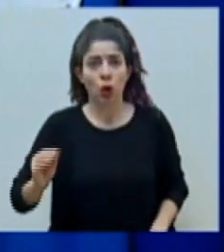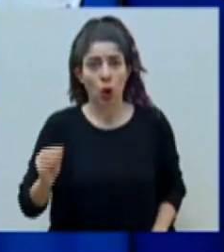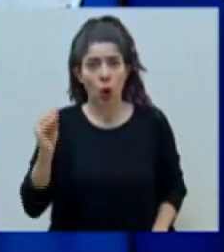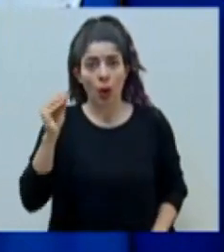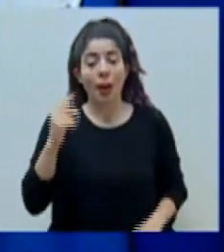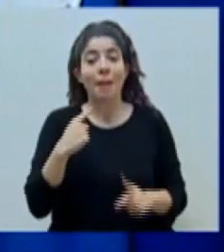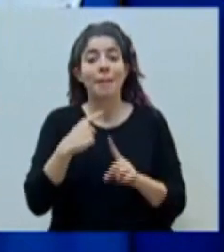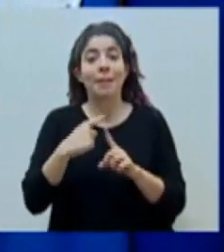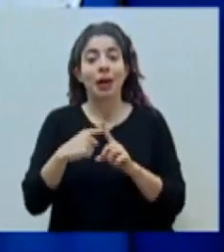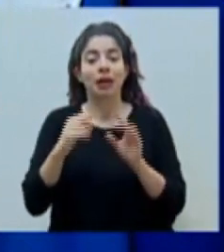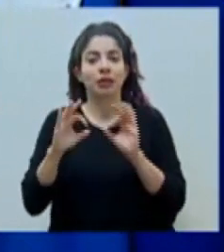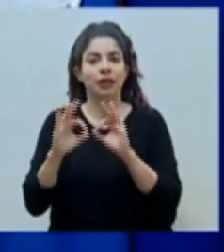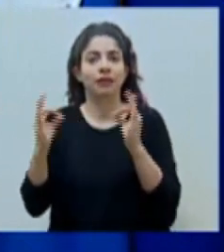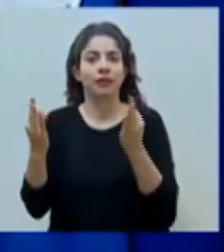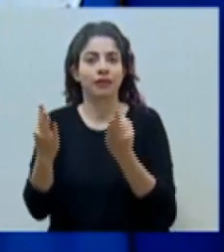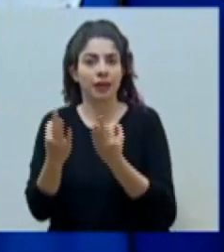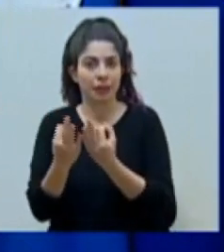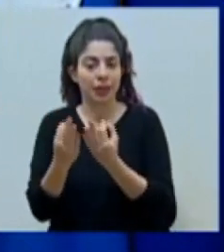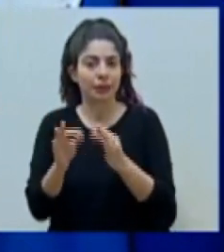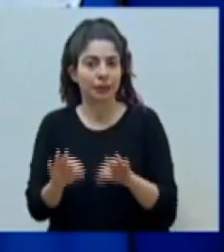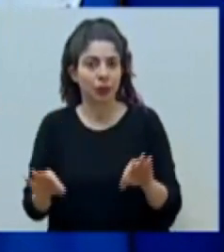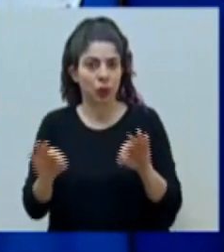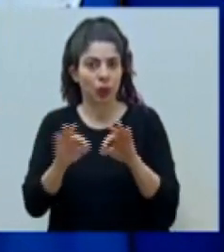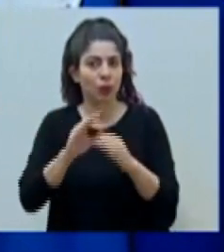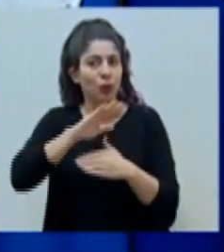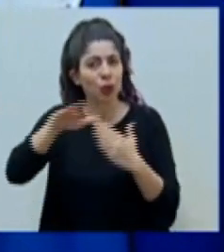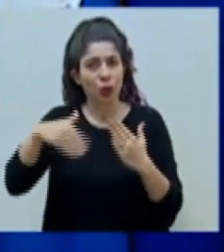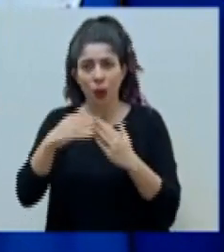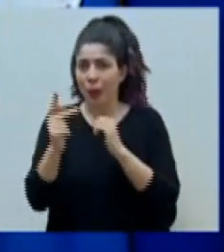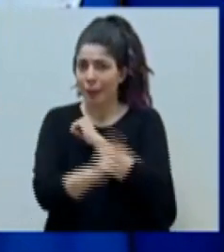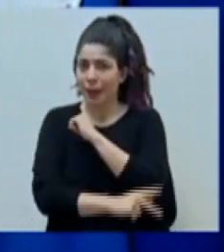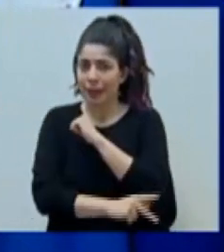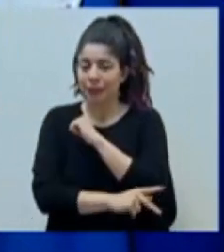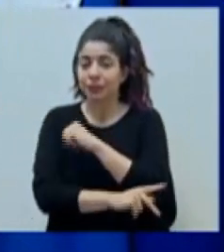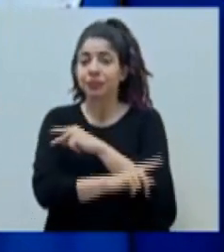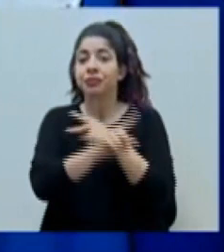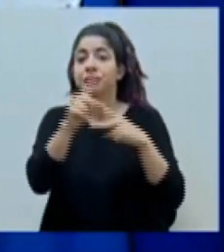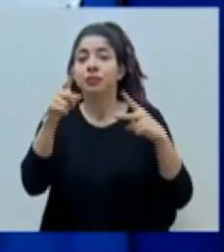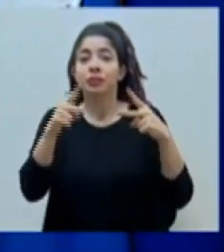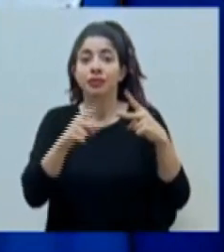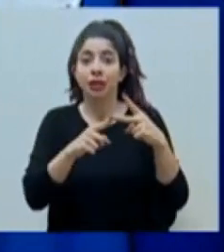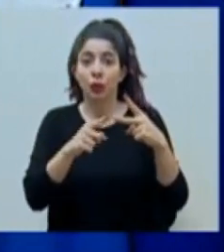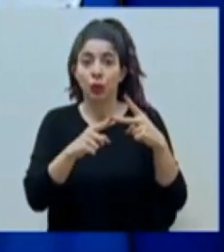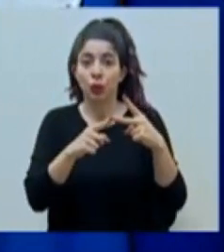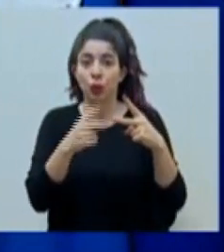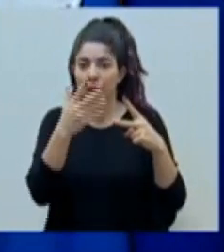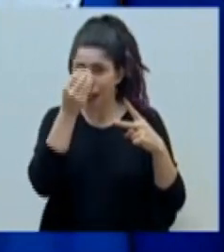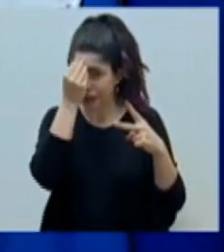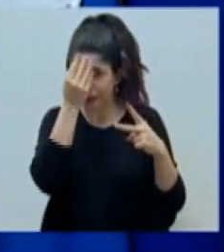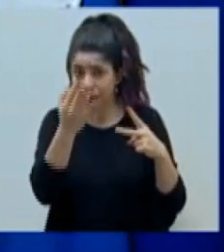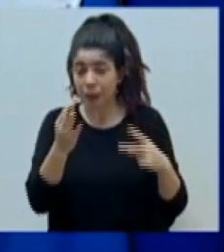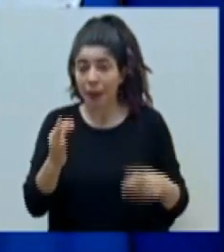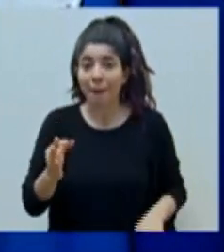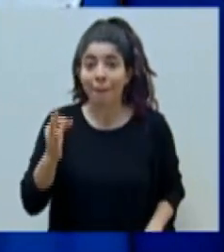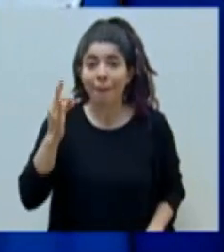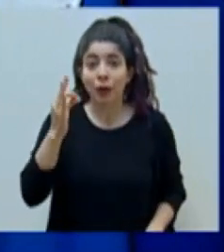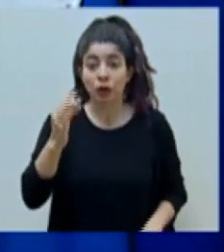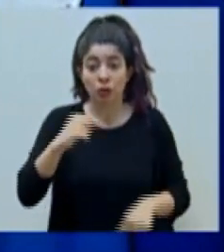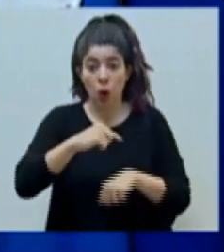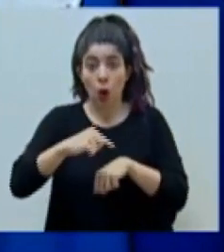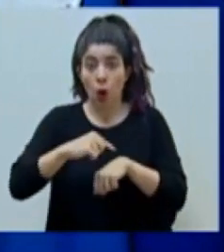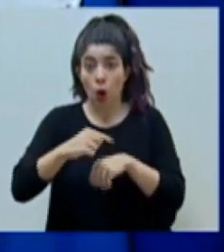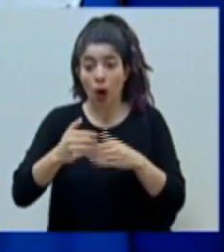para las familias en todo el país. Lo segundo que quiero mencionar es que en las próximas